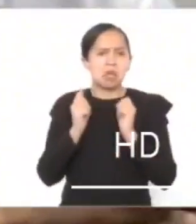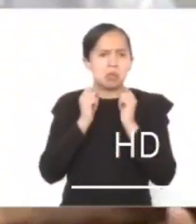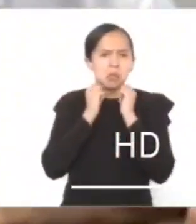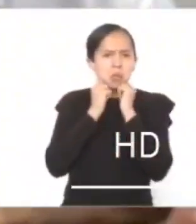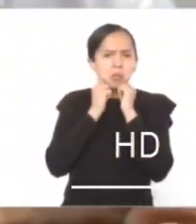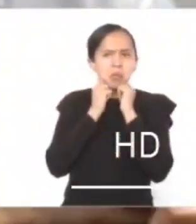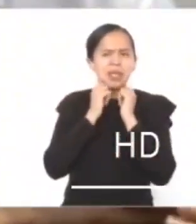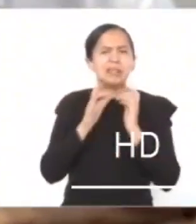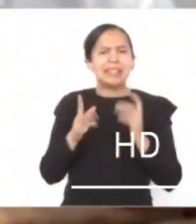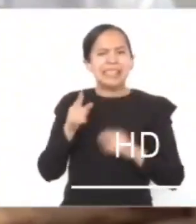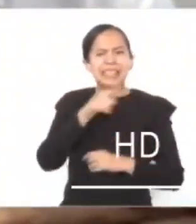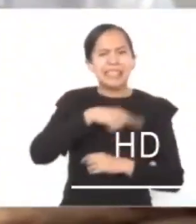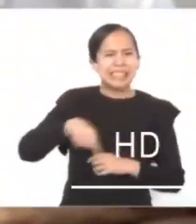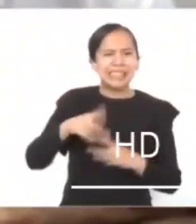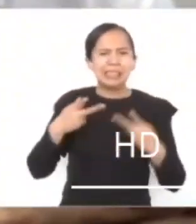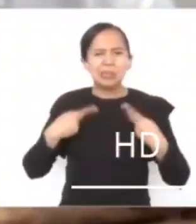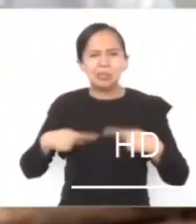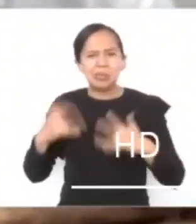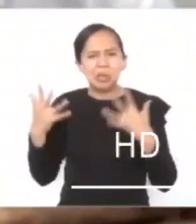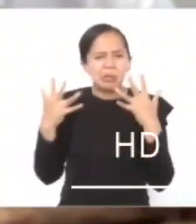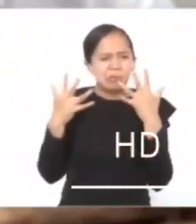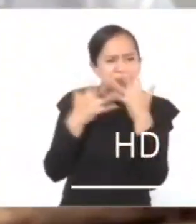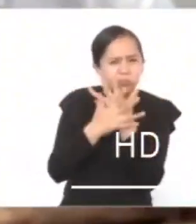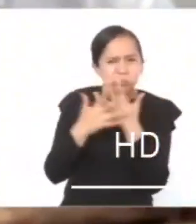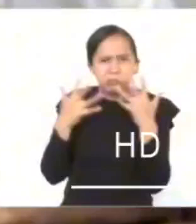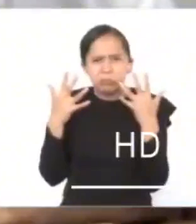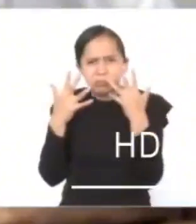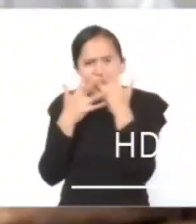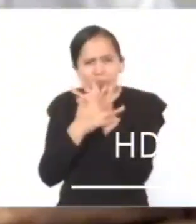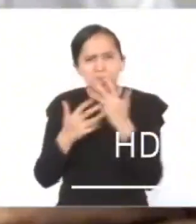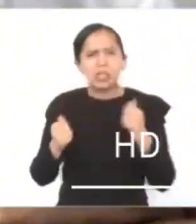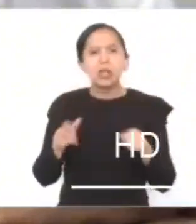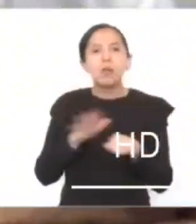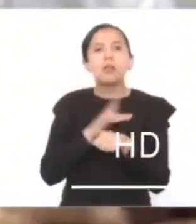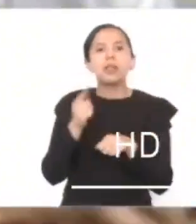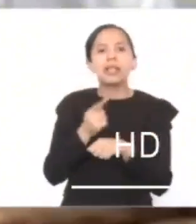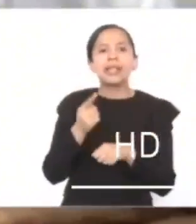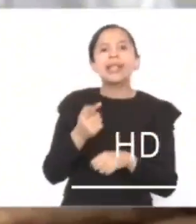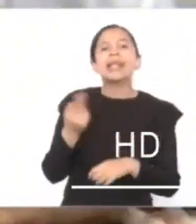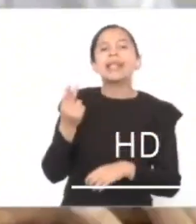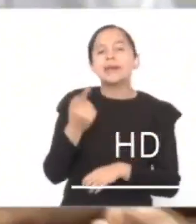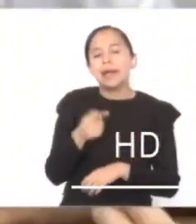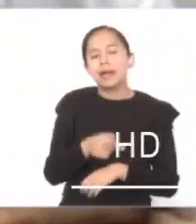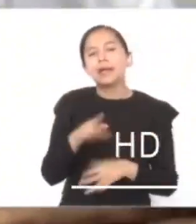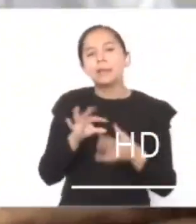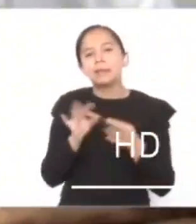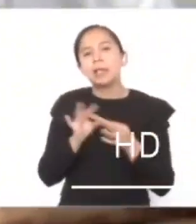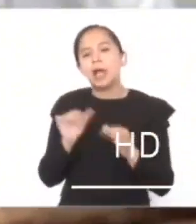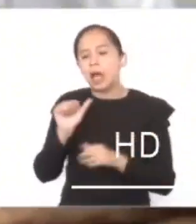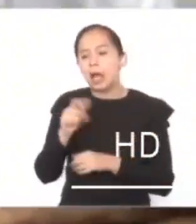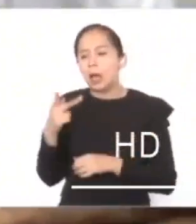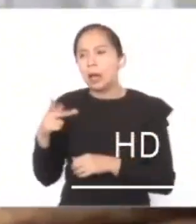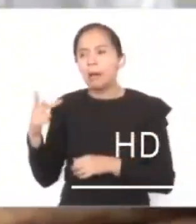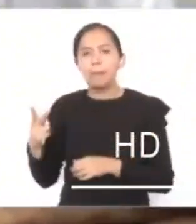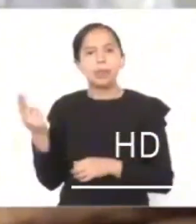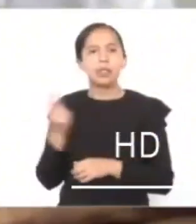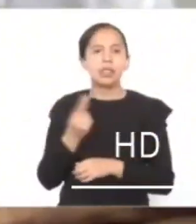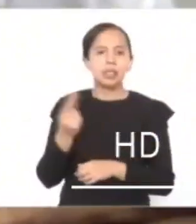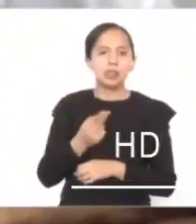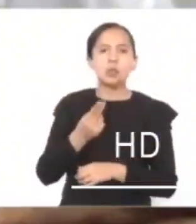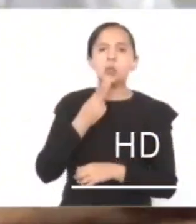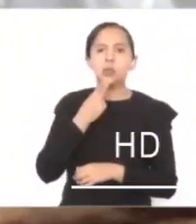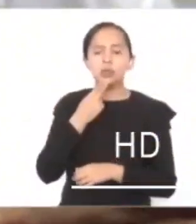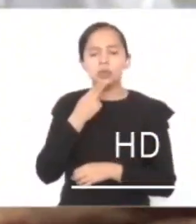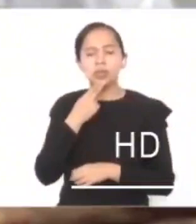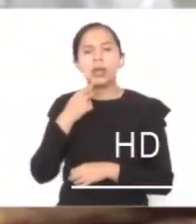Hay confusión, se dice que es a través de una aplicación. ¿Podrían ampliarnos, jefe de gobierno o